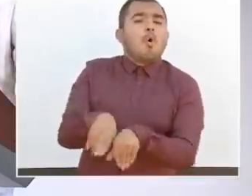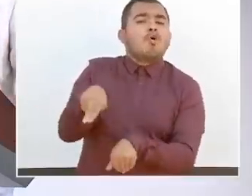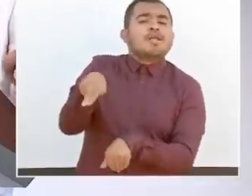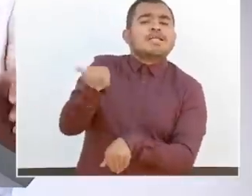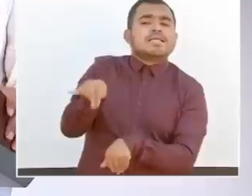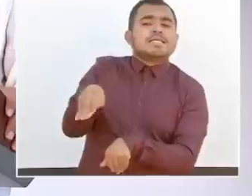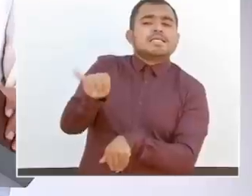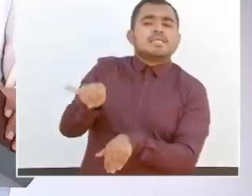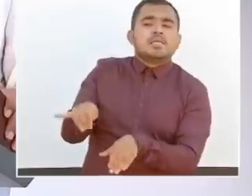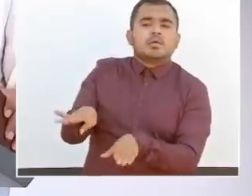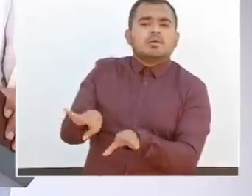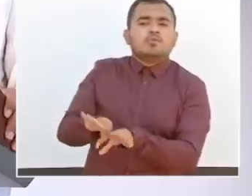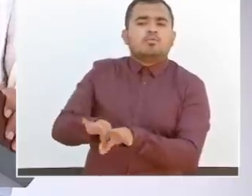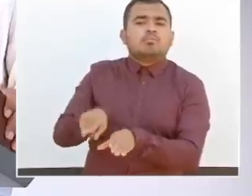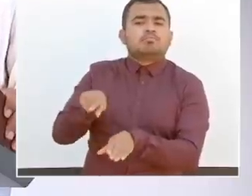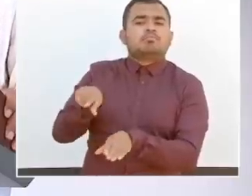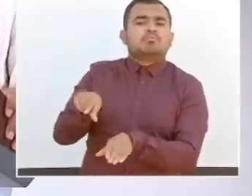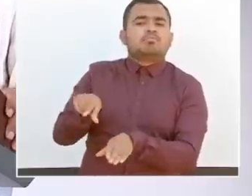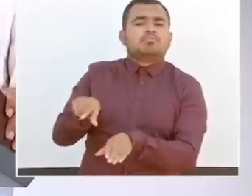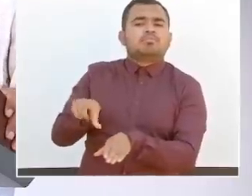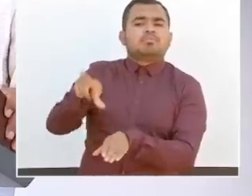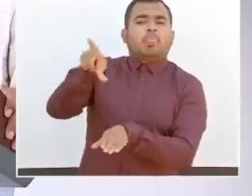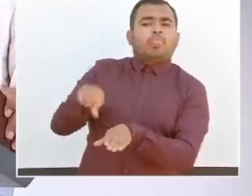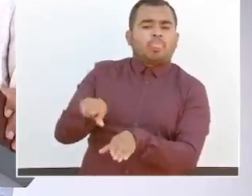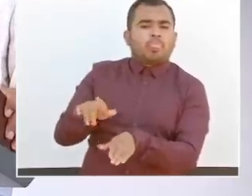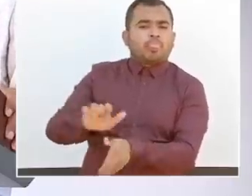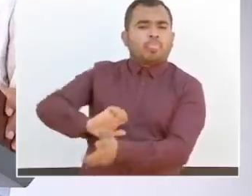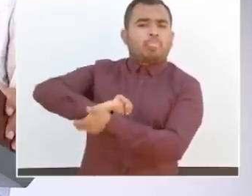en forma despectiva, discriminatoria.